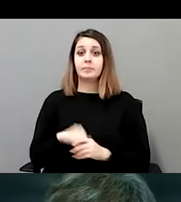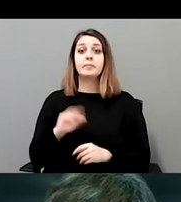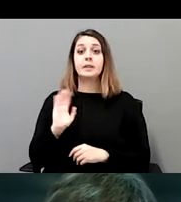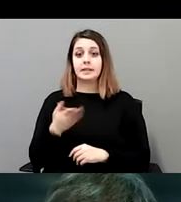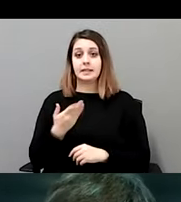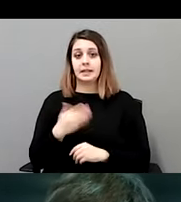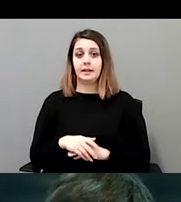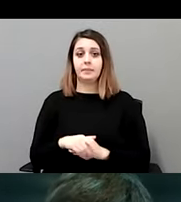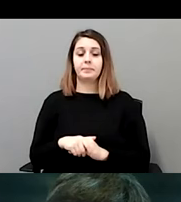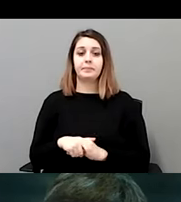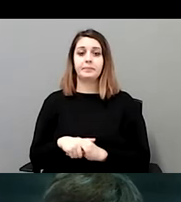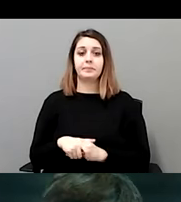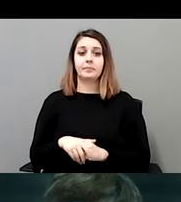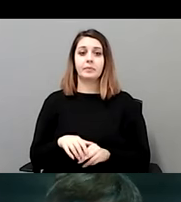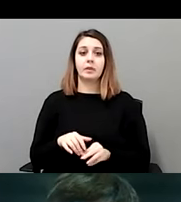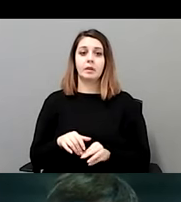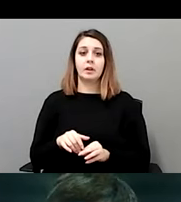siguiente.